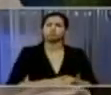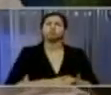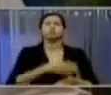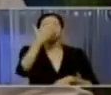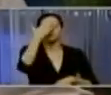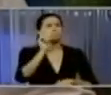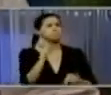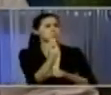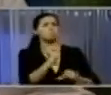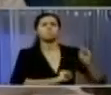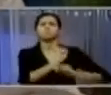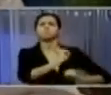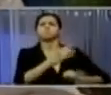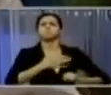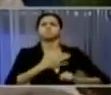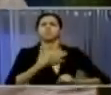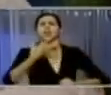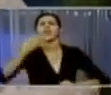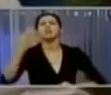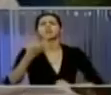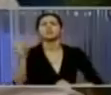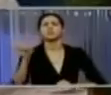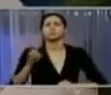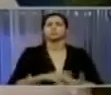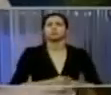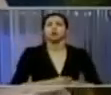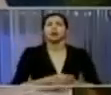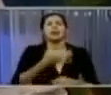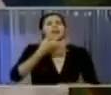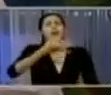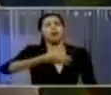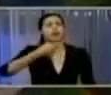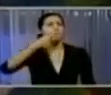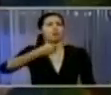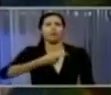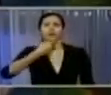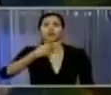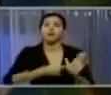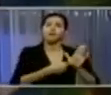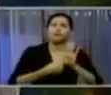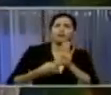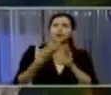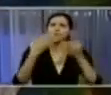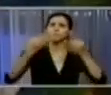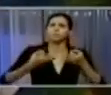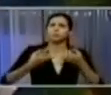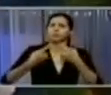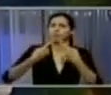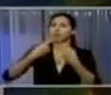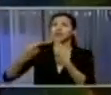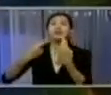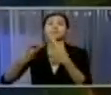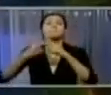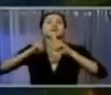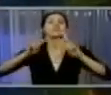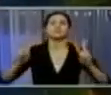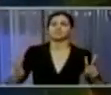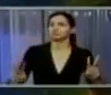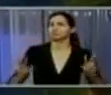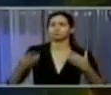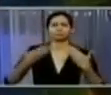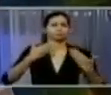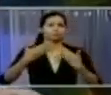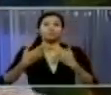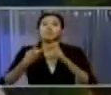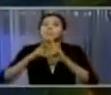defender nuestra verdad con la palabra, con el ejemplo, con la diplomacia de paz. La diplomacia